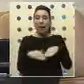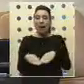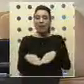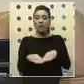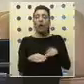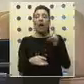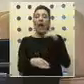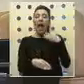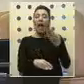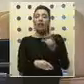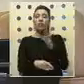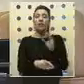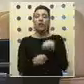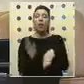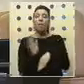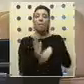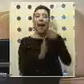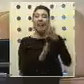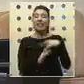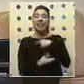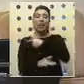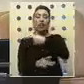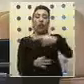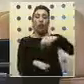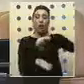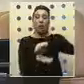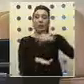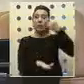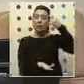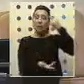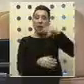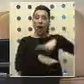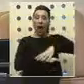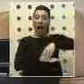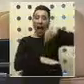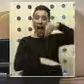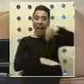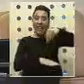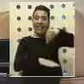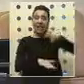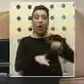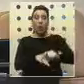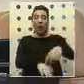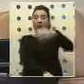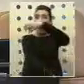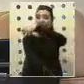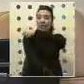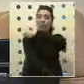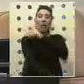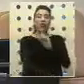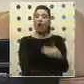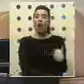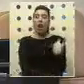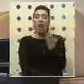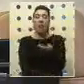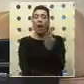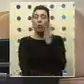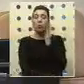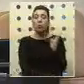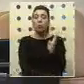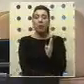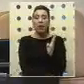que tienen un subsidio superior al resto del país. Sin embargo, Arica siendo una zona extrema se le ha excluido de este